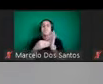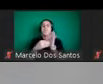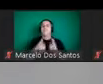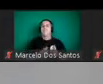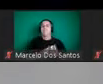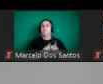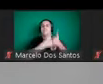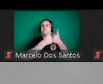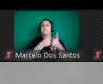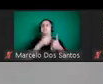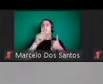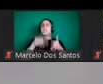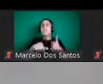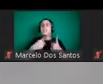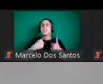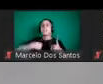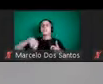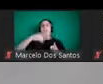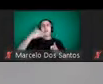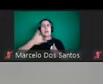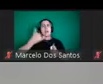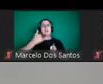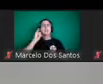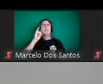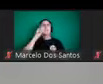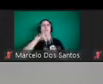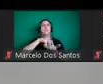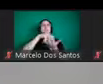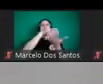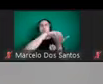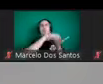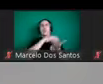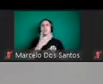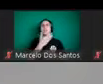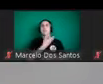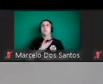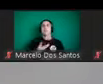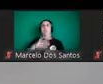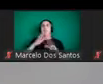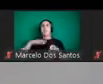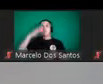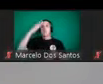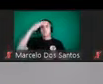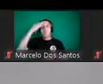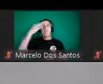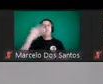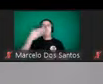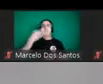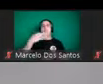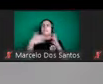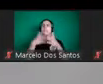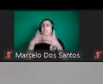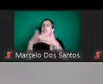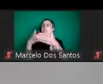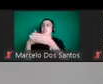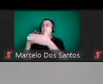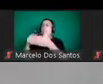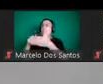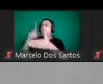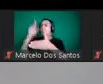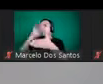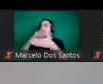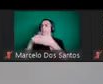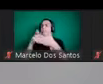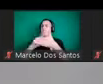como institución, como Estado, como sociedad, todo lo que tiene que ver en derribar todas las barreras que puedan impedir el pleno disfrute